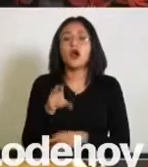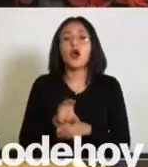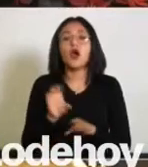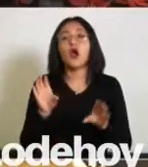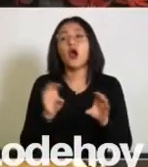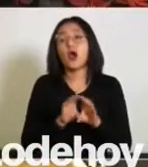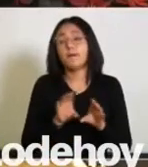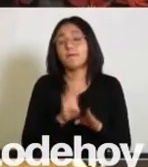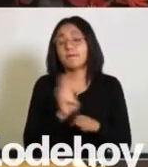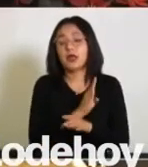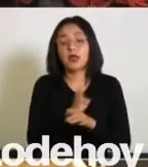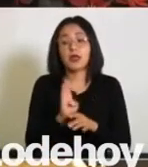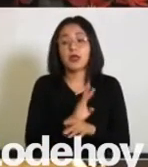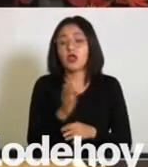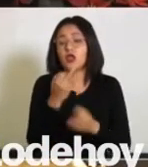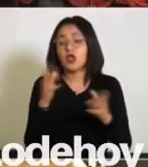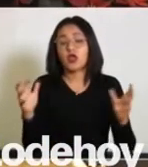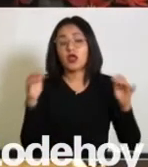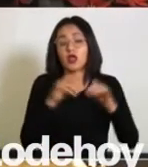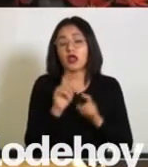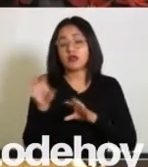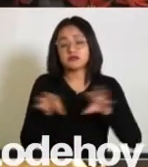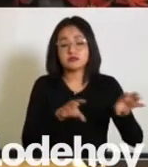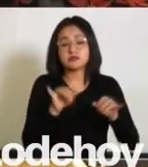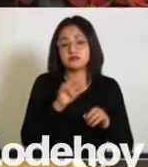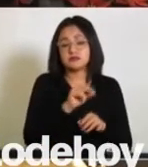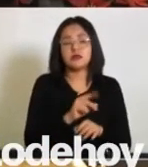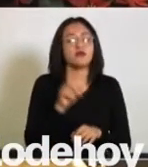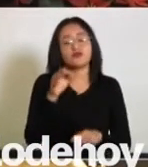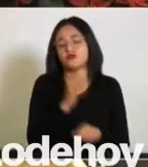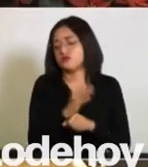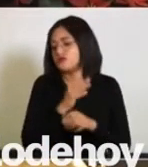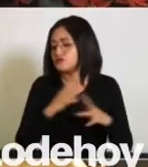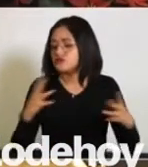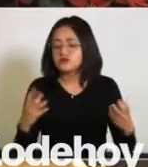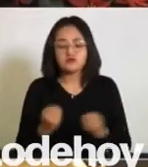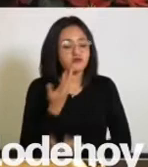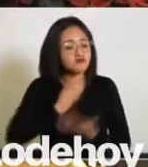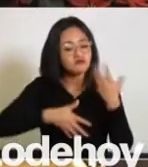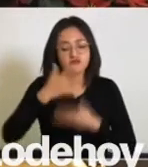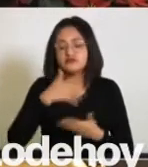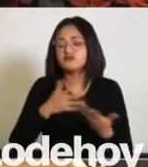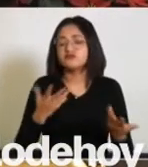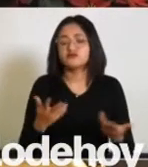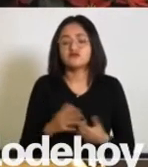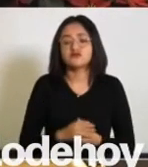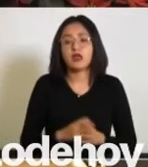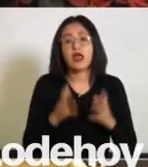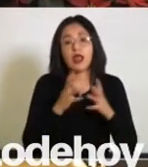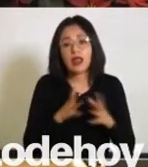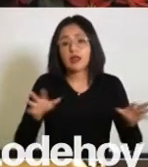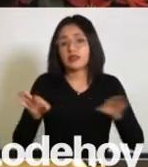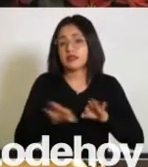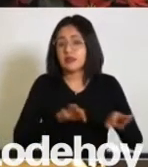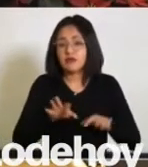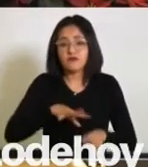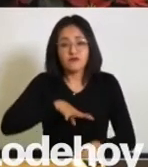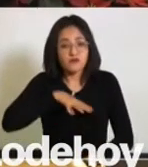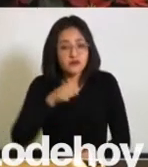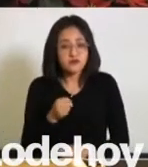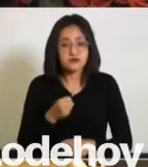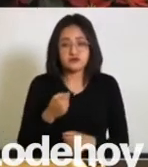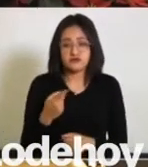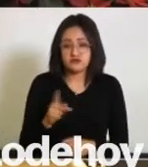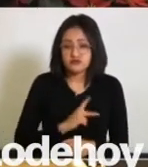tenemos todos contribuir con una enorme y esfuerzo disposición